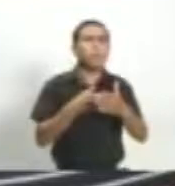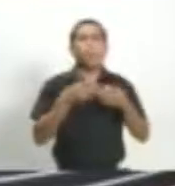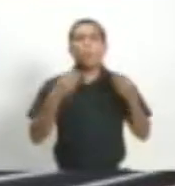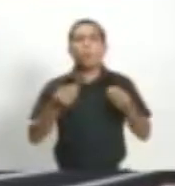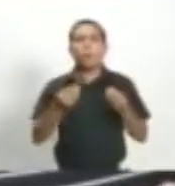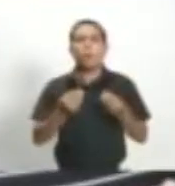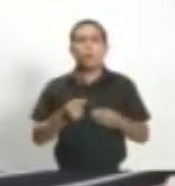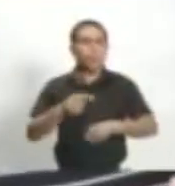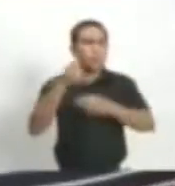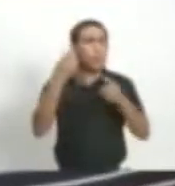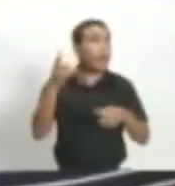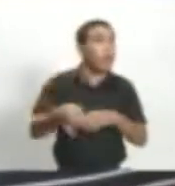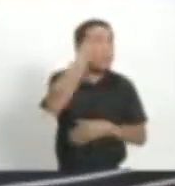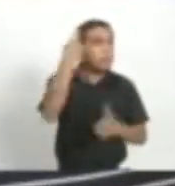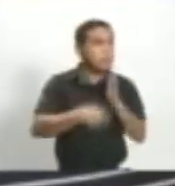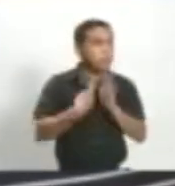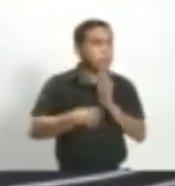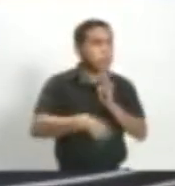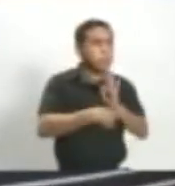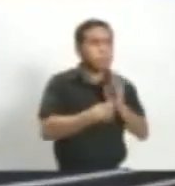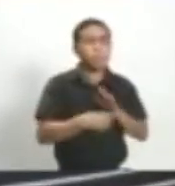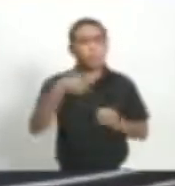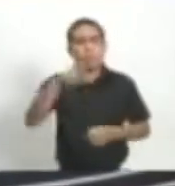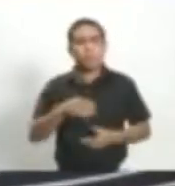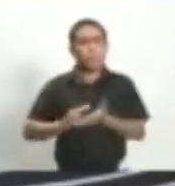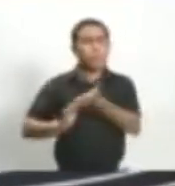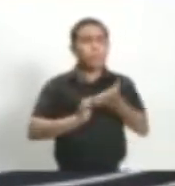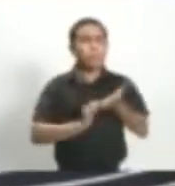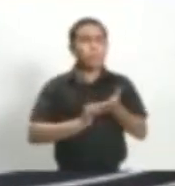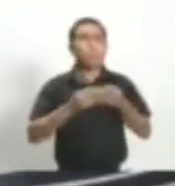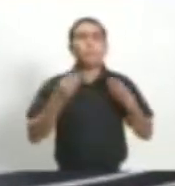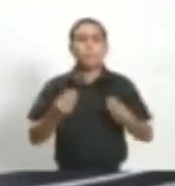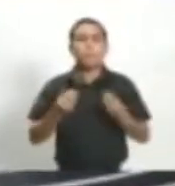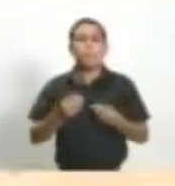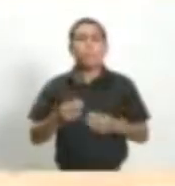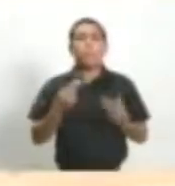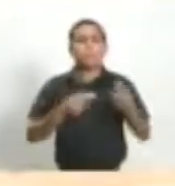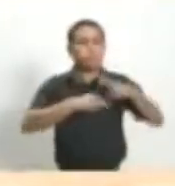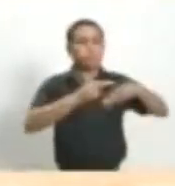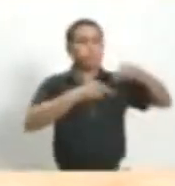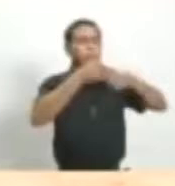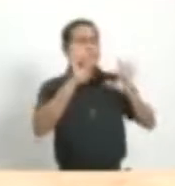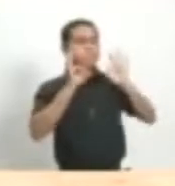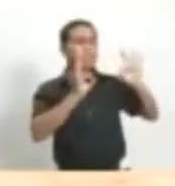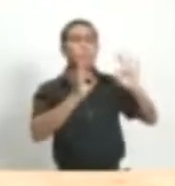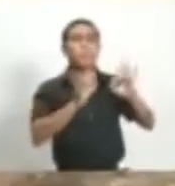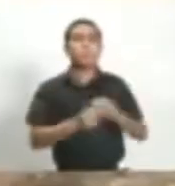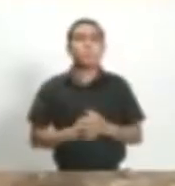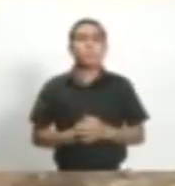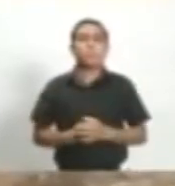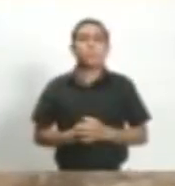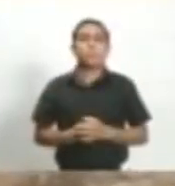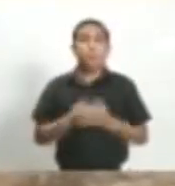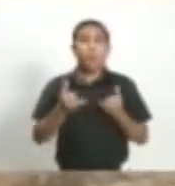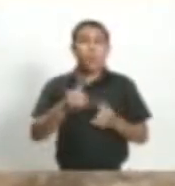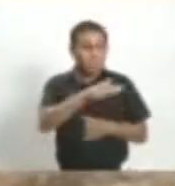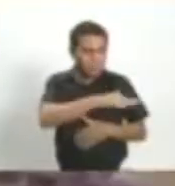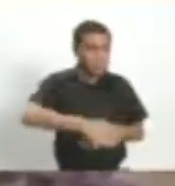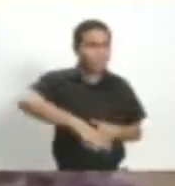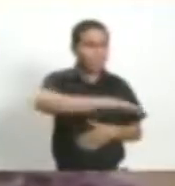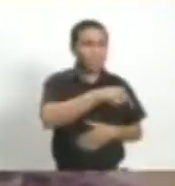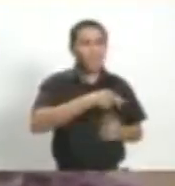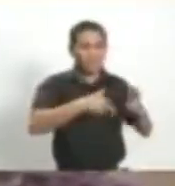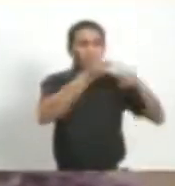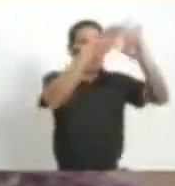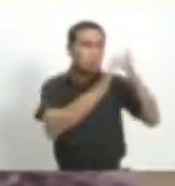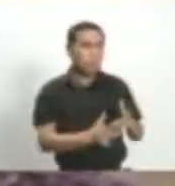de corregir todos los sectores involucrados en este tipo, en la cadena de la construcción. El sitio de la tragedia permanece lleno de flores y velas,